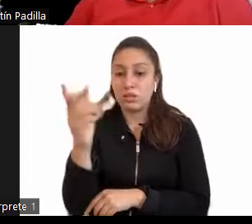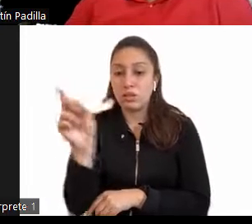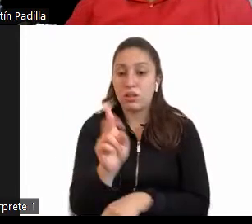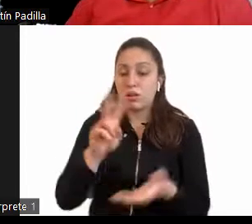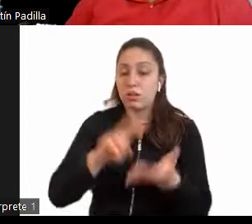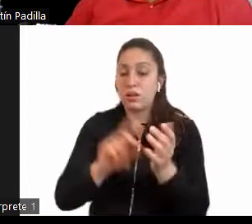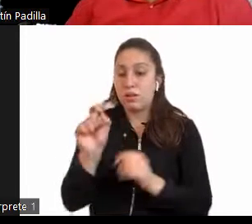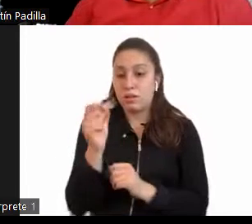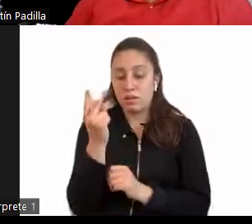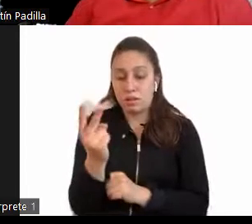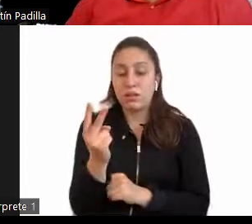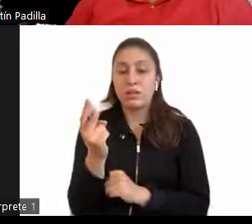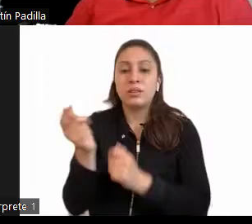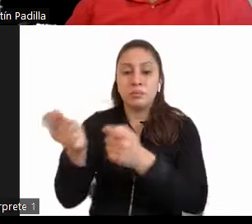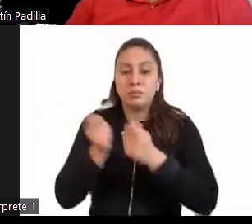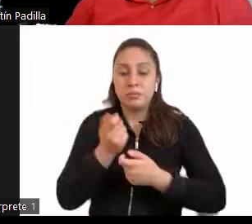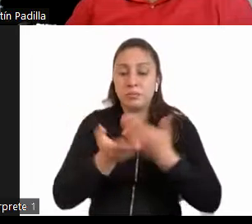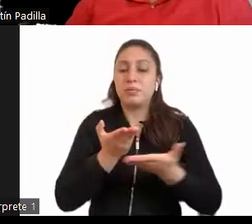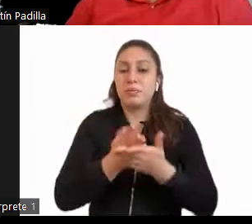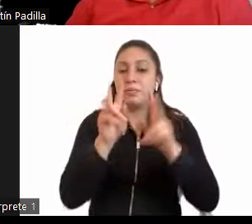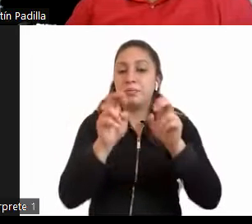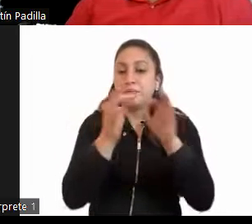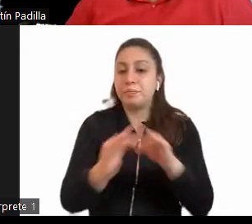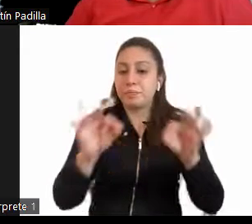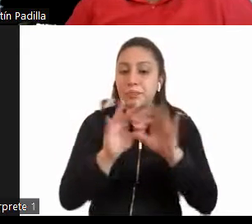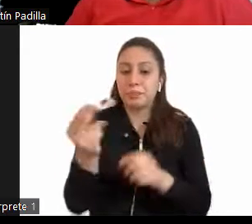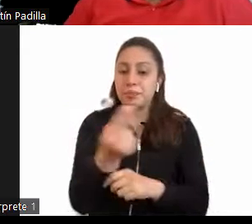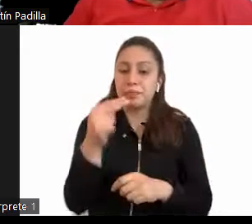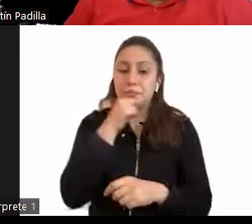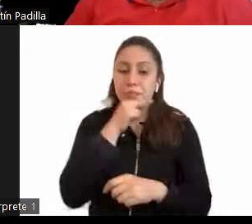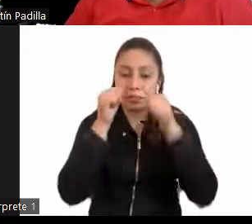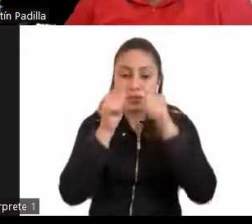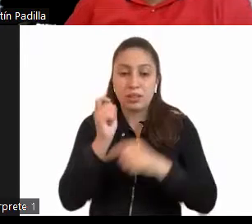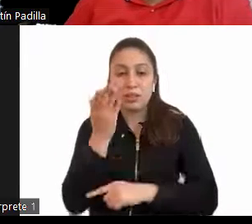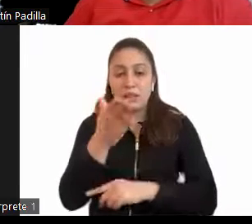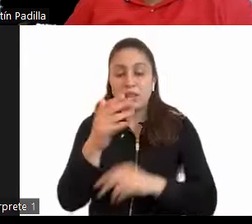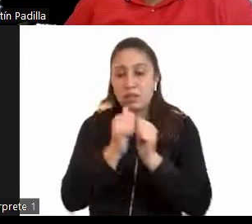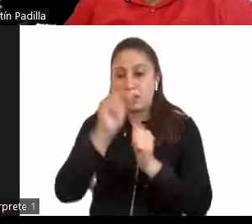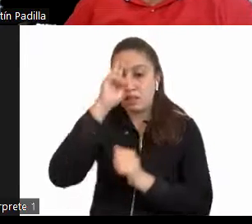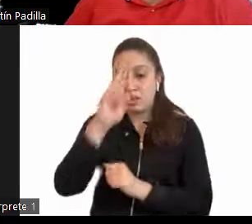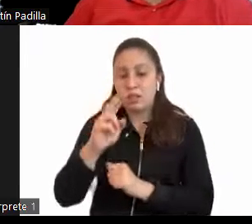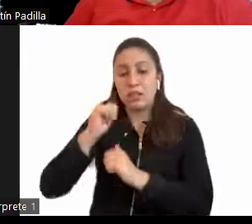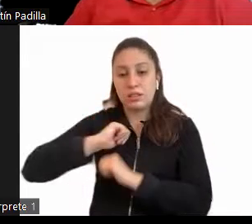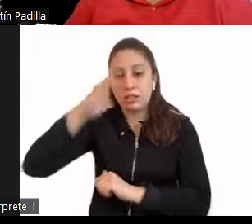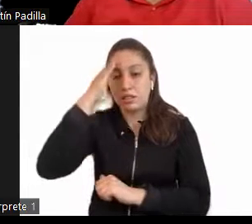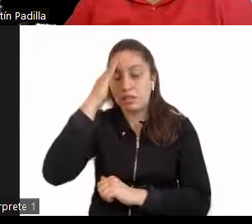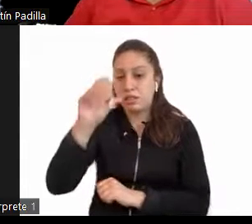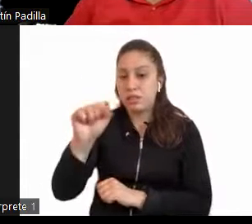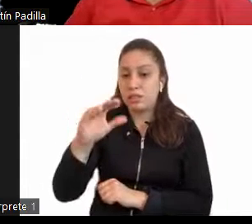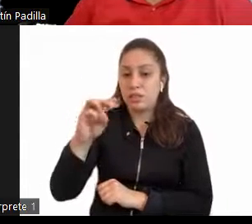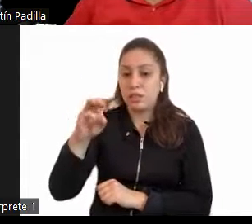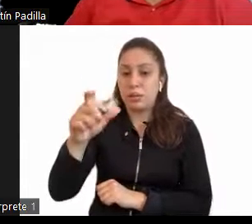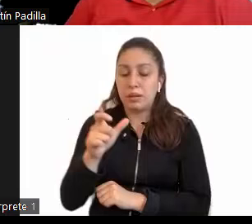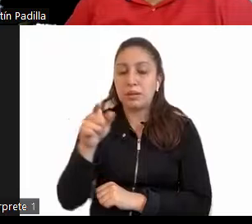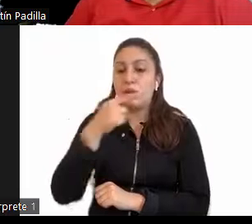MDSPOPA/CSP/0505/2022, se recibió la proposición con punto de acuerdo de urgente y obvia resolución por el que se exhorta al titular del Sistema de Aguas de la Ciudad de México, el